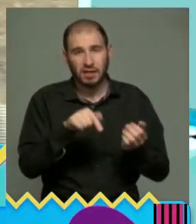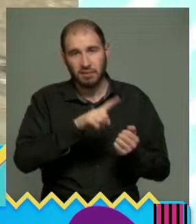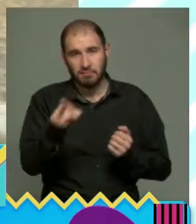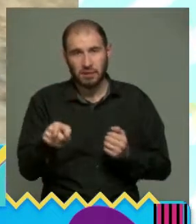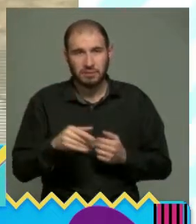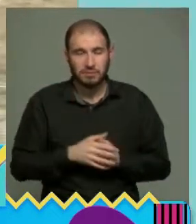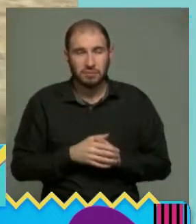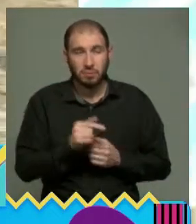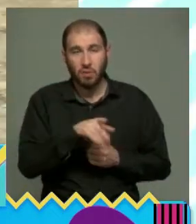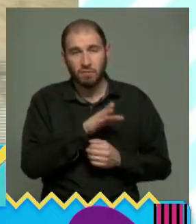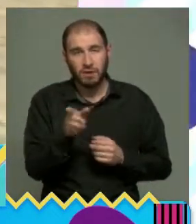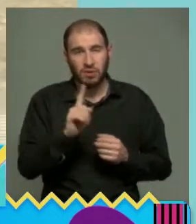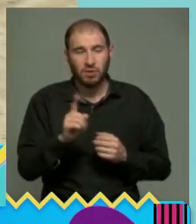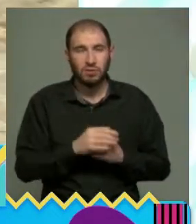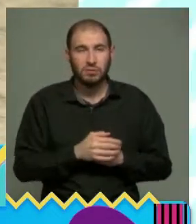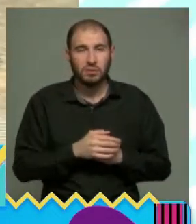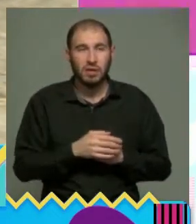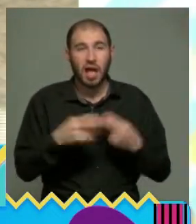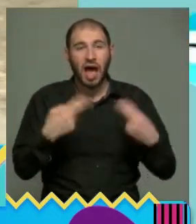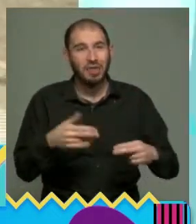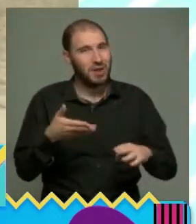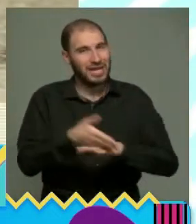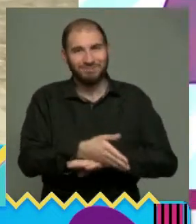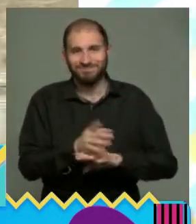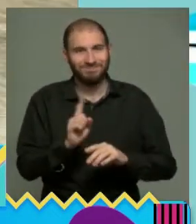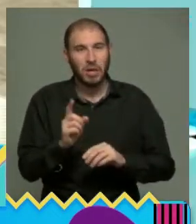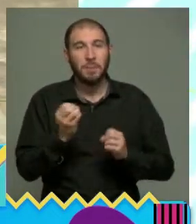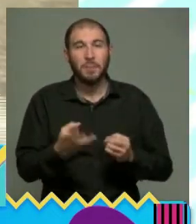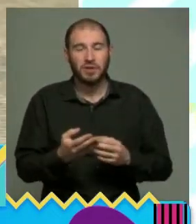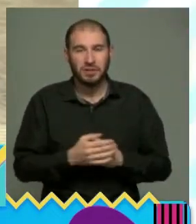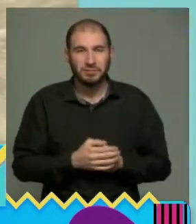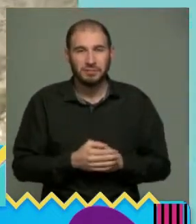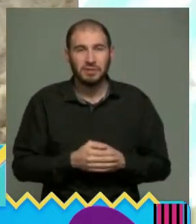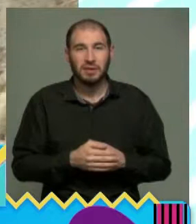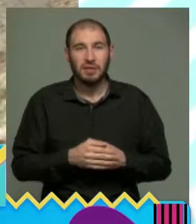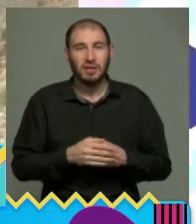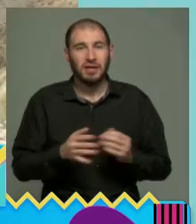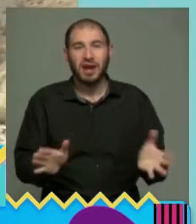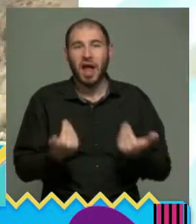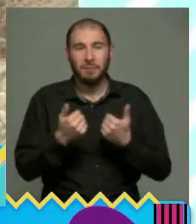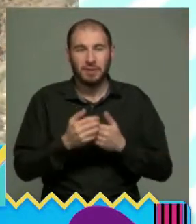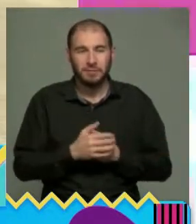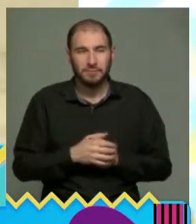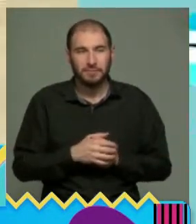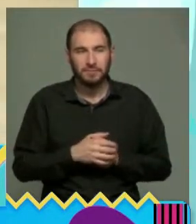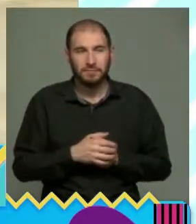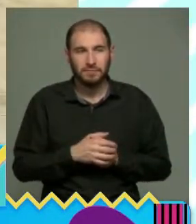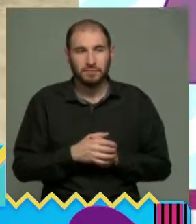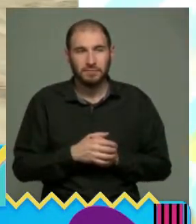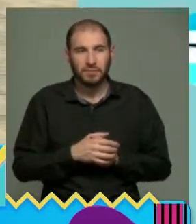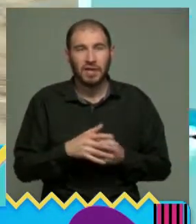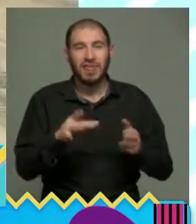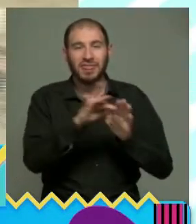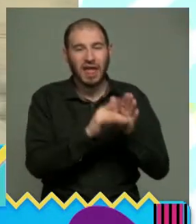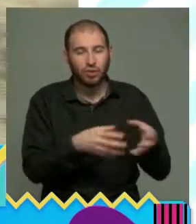Y si no te presentás, difícilmente pases por la aduana, porque es en forma en forma muy rápida que hay una base